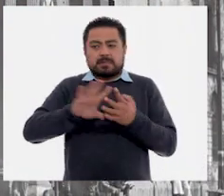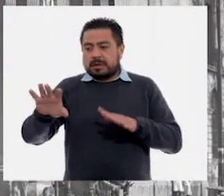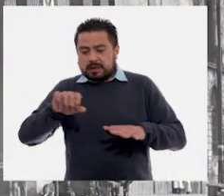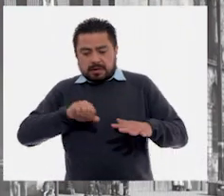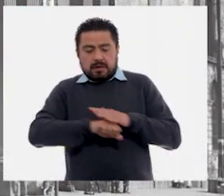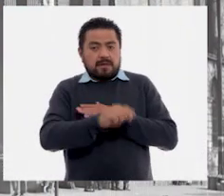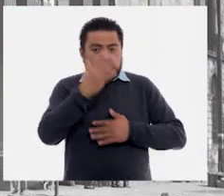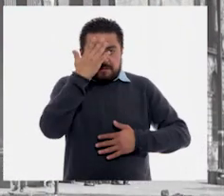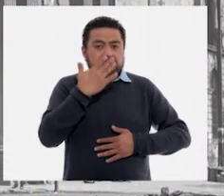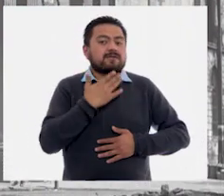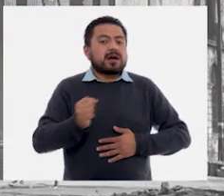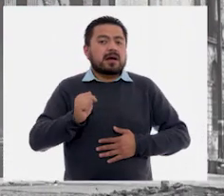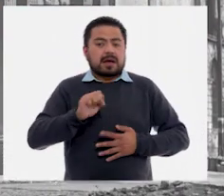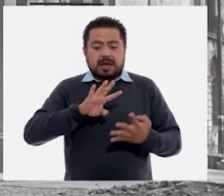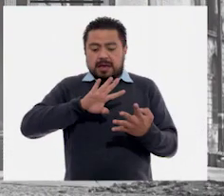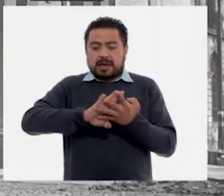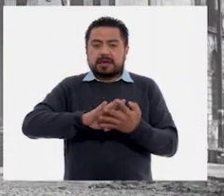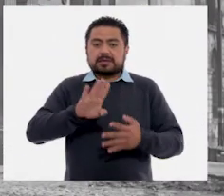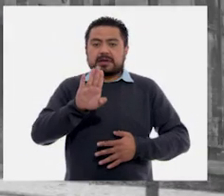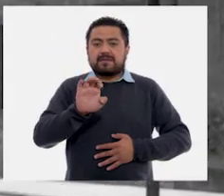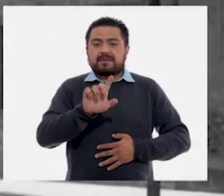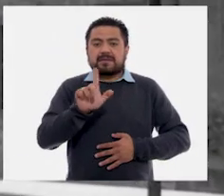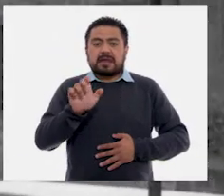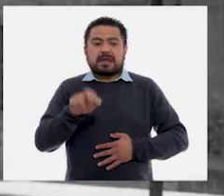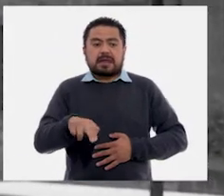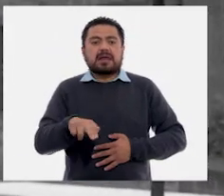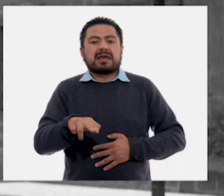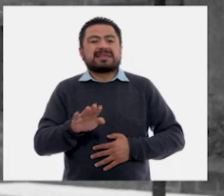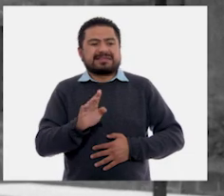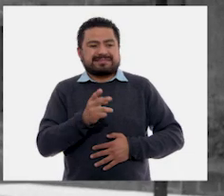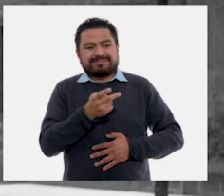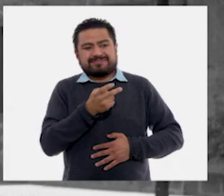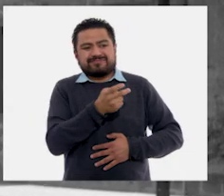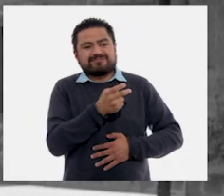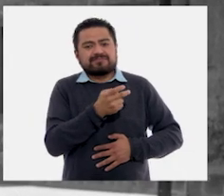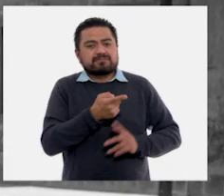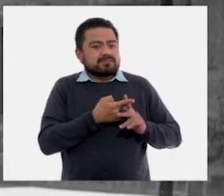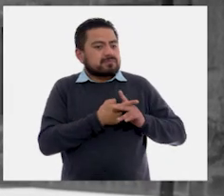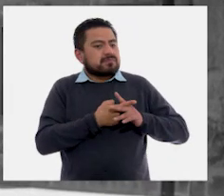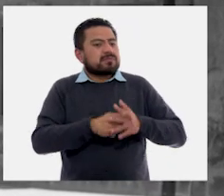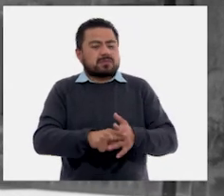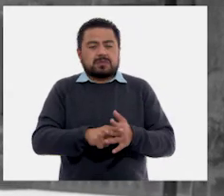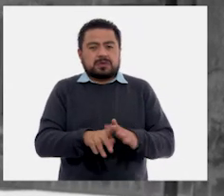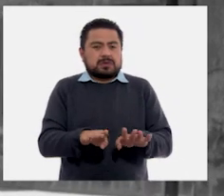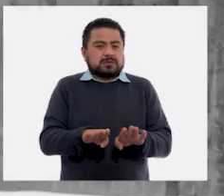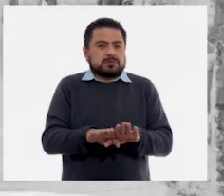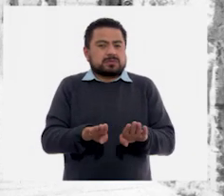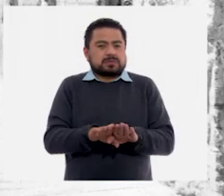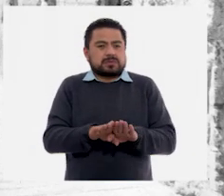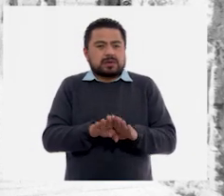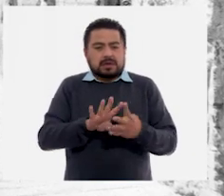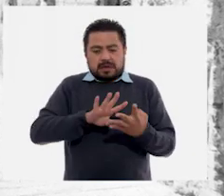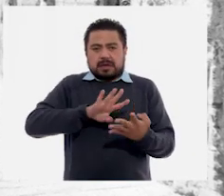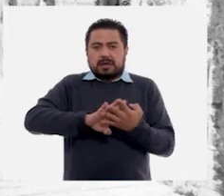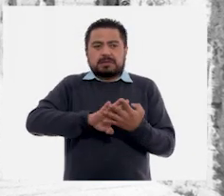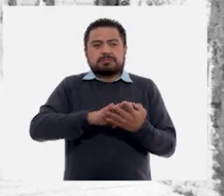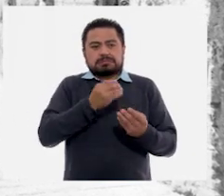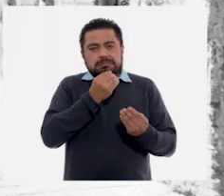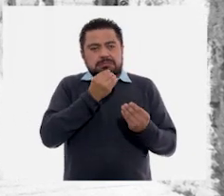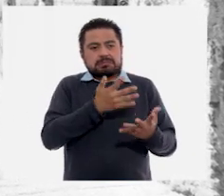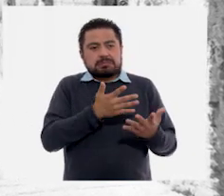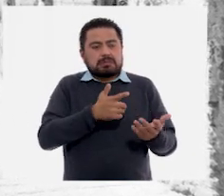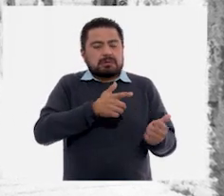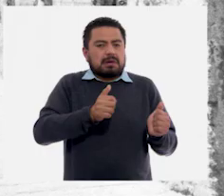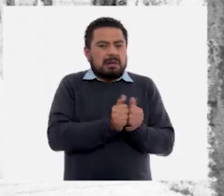famosa cárcel de Belém, tristemente célebre, porque bueno, comenzó como una prisión de excelencia, con